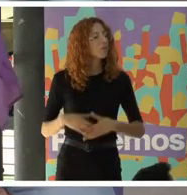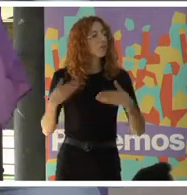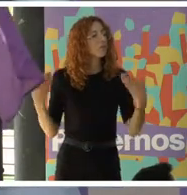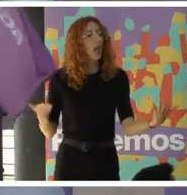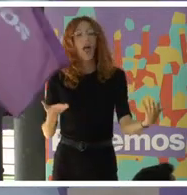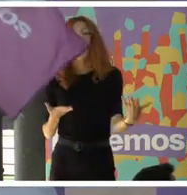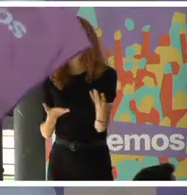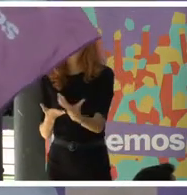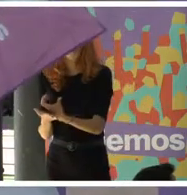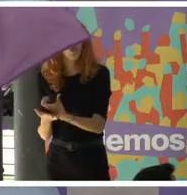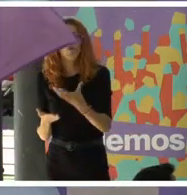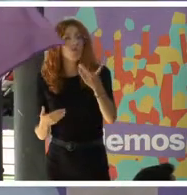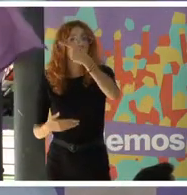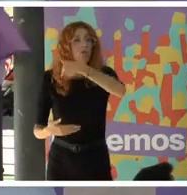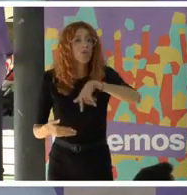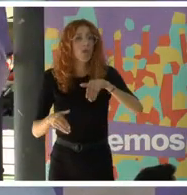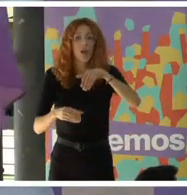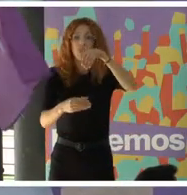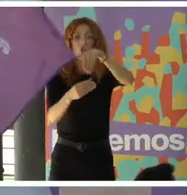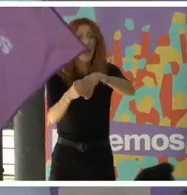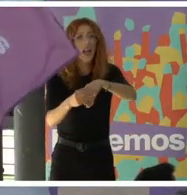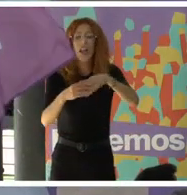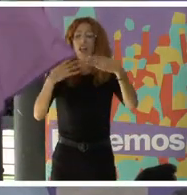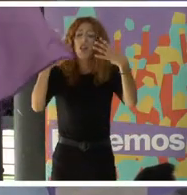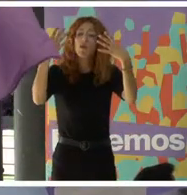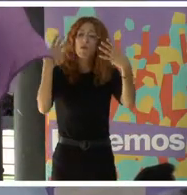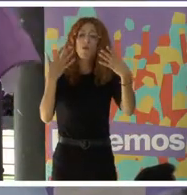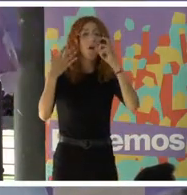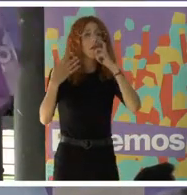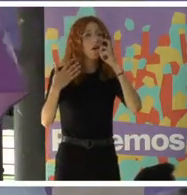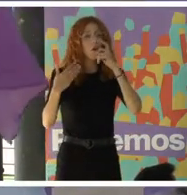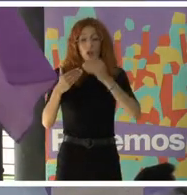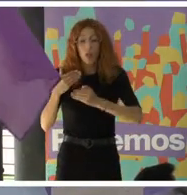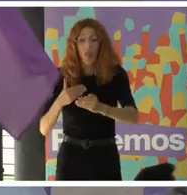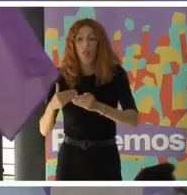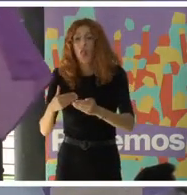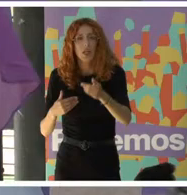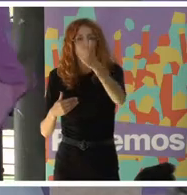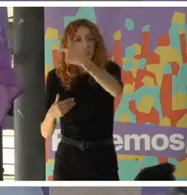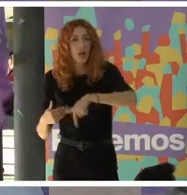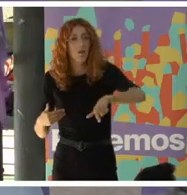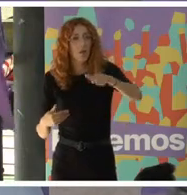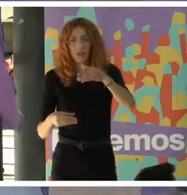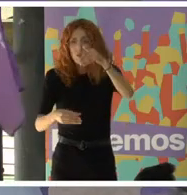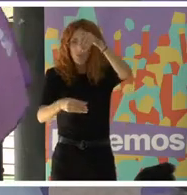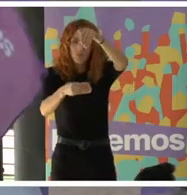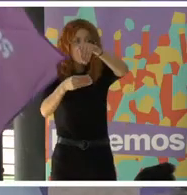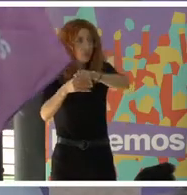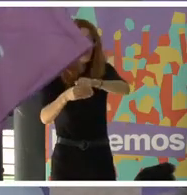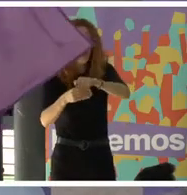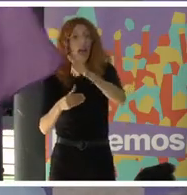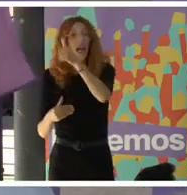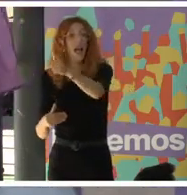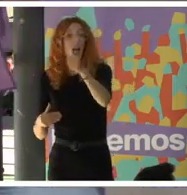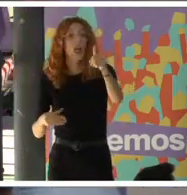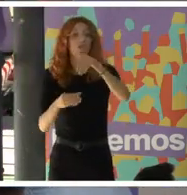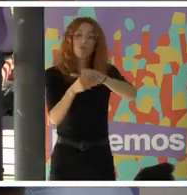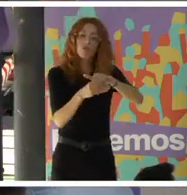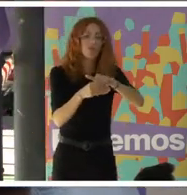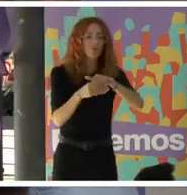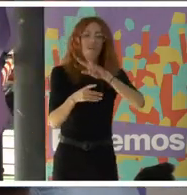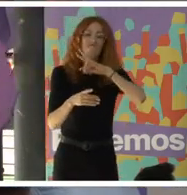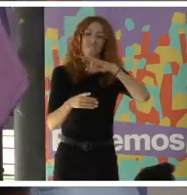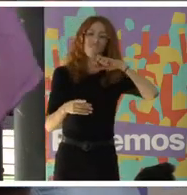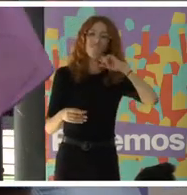Todo el mundo a votar el 9J, todo el mundo a votar, que ya sabéis, circunscripción única, cada voto vale oro,